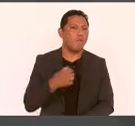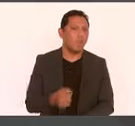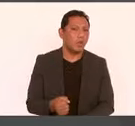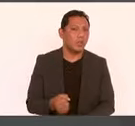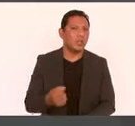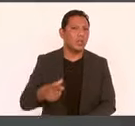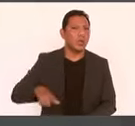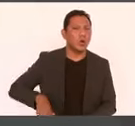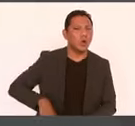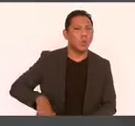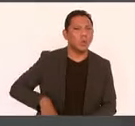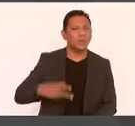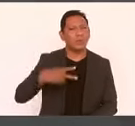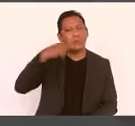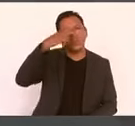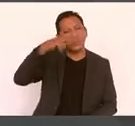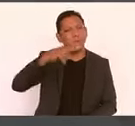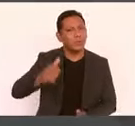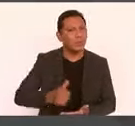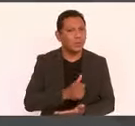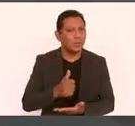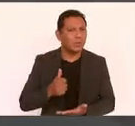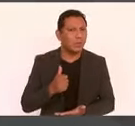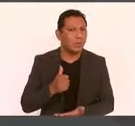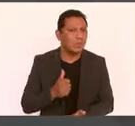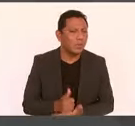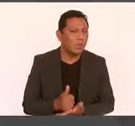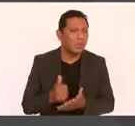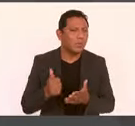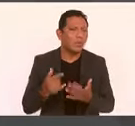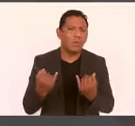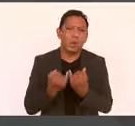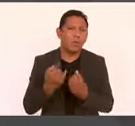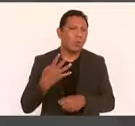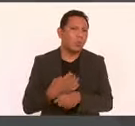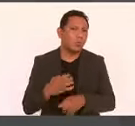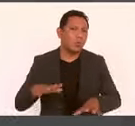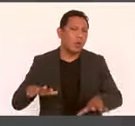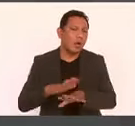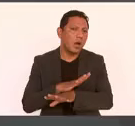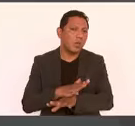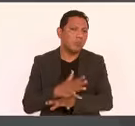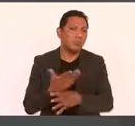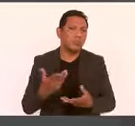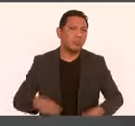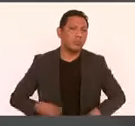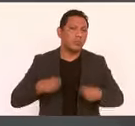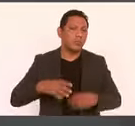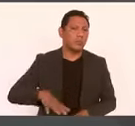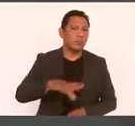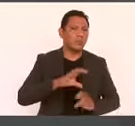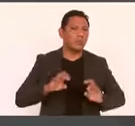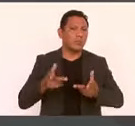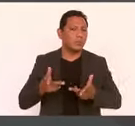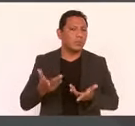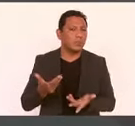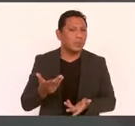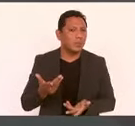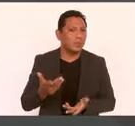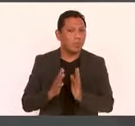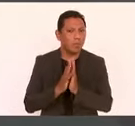Gobierno de México y la ciudad, que compartimos anhelos de la Cuarta Transformación de la Vida Pública de México. No sé si tienen por ahí